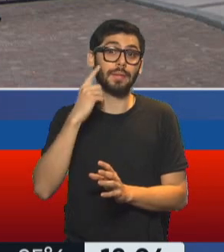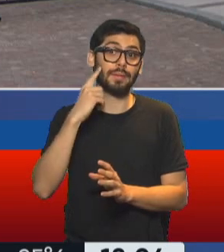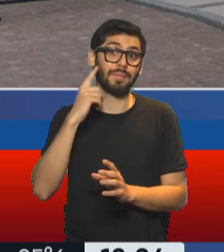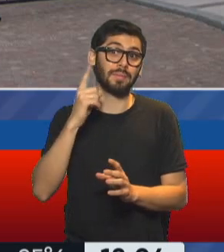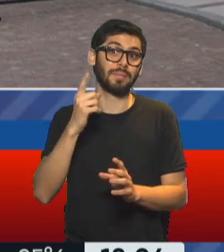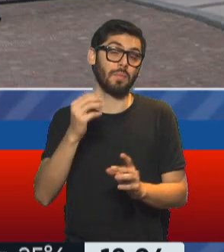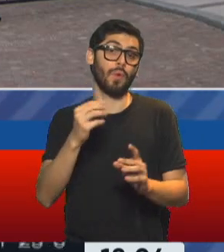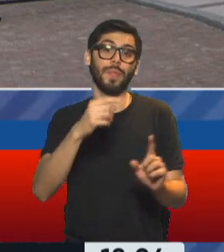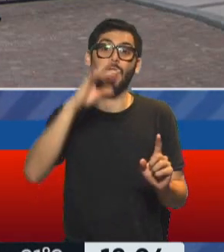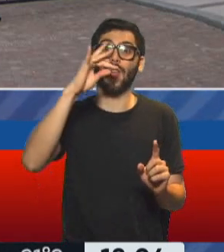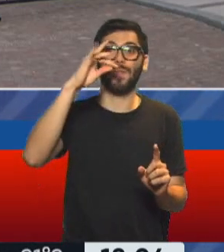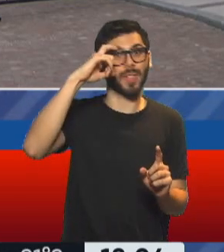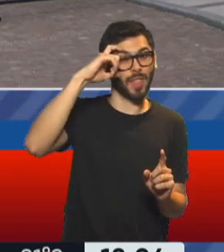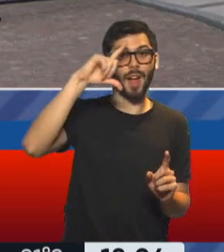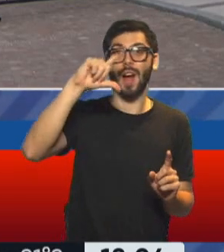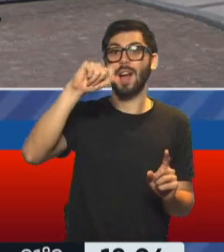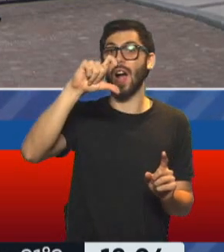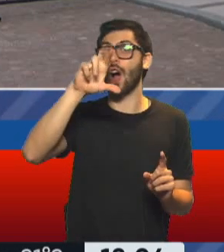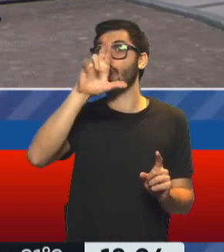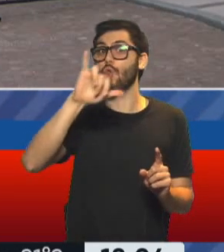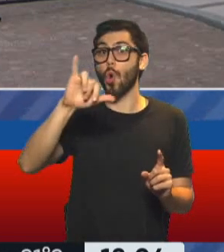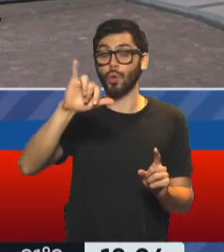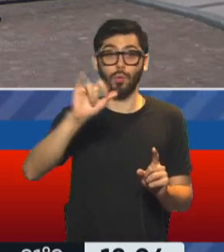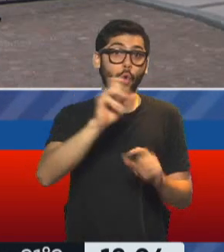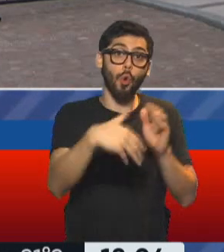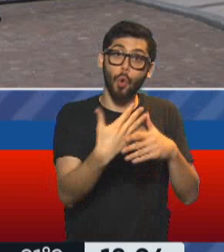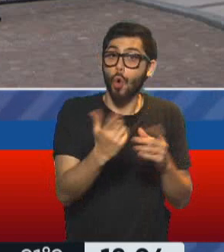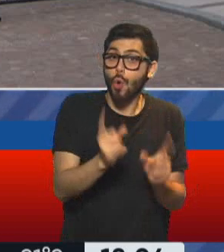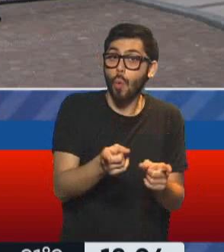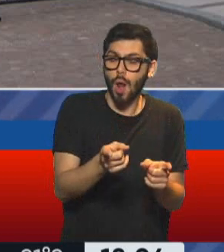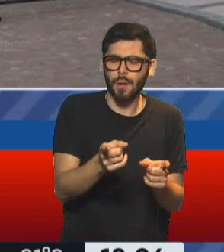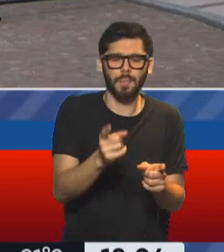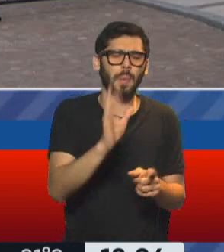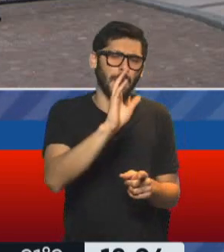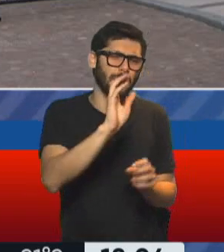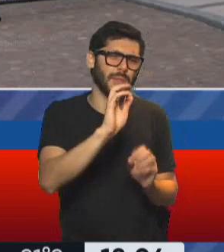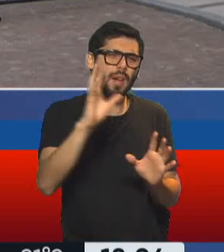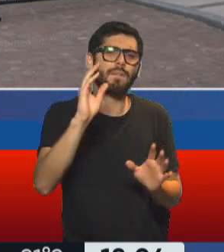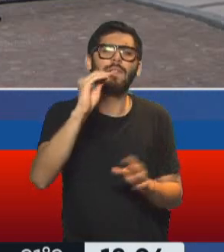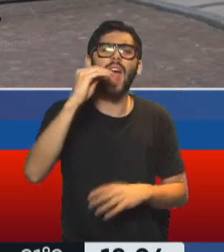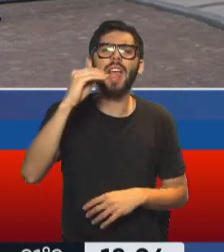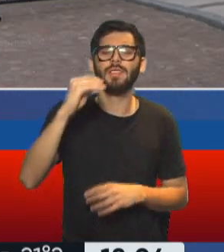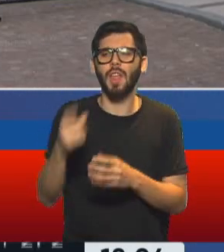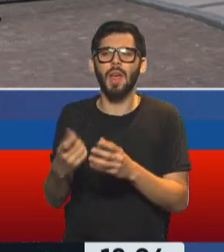de River, que jugó, que es una situación bastante similar. ¿Qué sería, como asterisco simplemente, Pablo, qué sería un corredor sanitario?